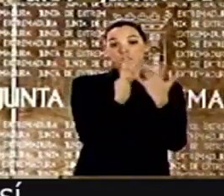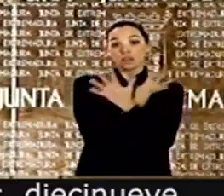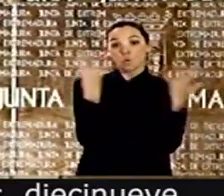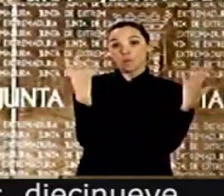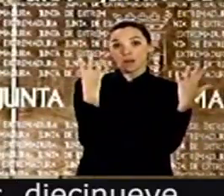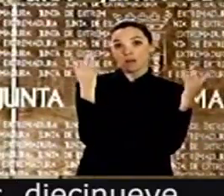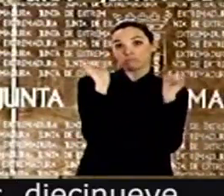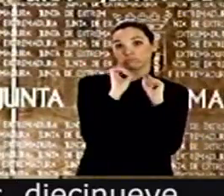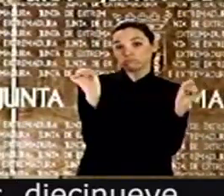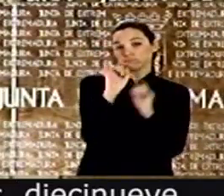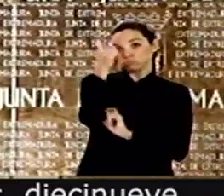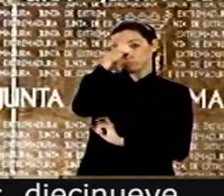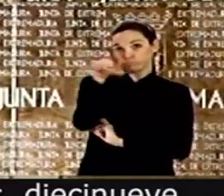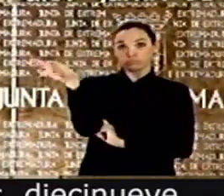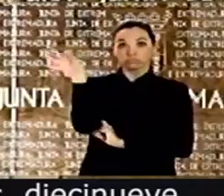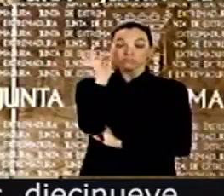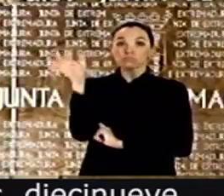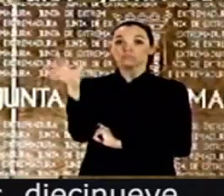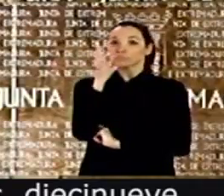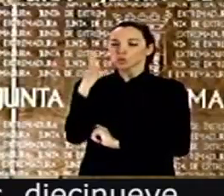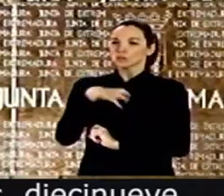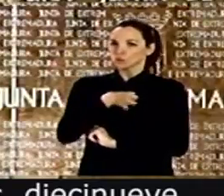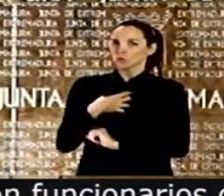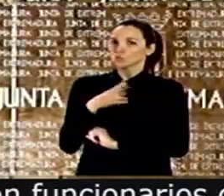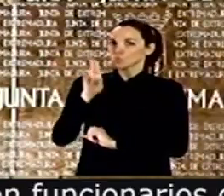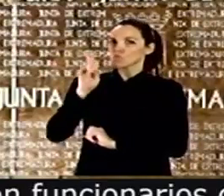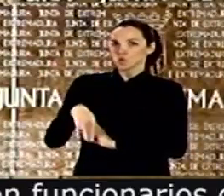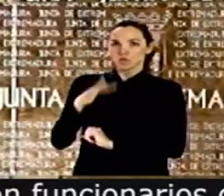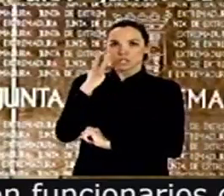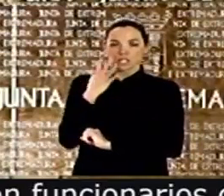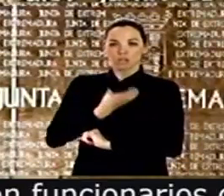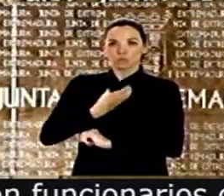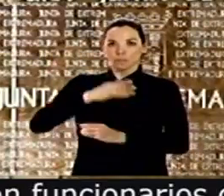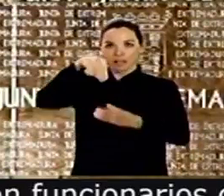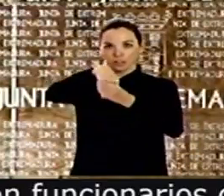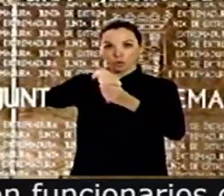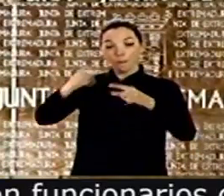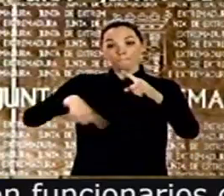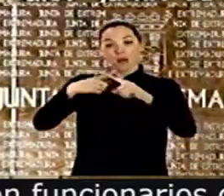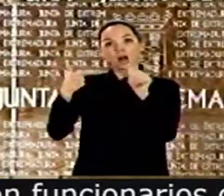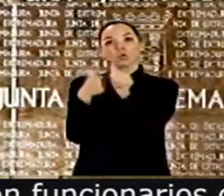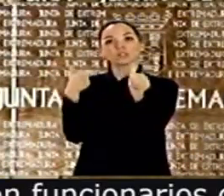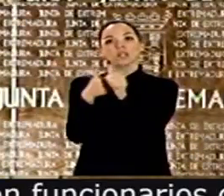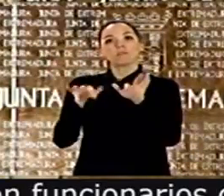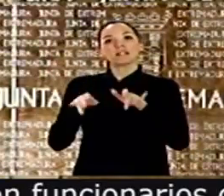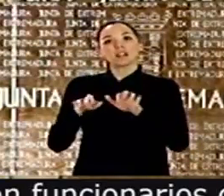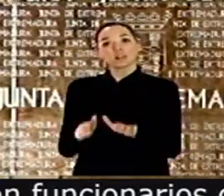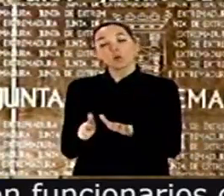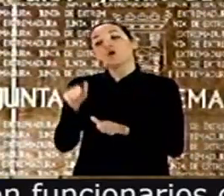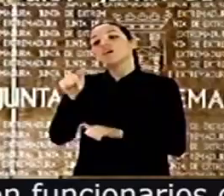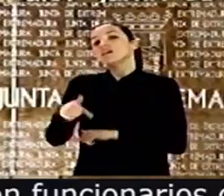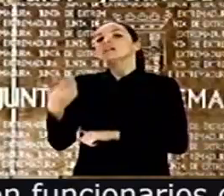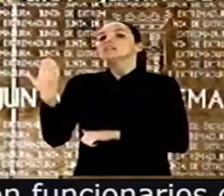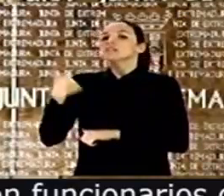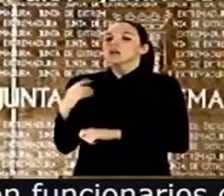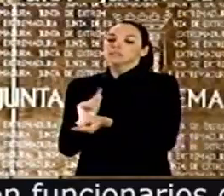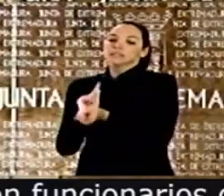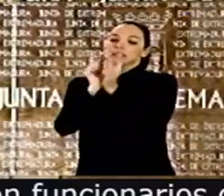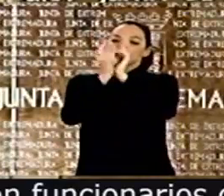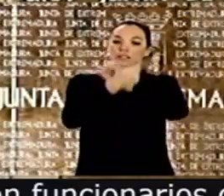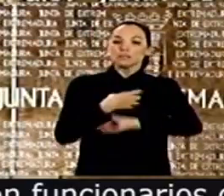actualmente además son funcionarios de carrera del Ayuntamiento, y un auxiliar administrativo que pasarán a ser funcionarios